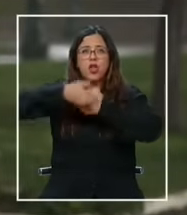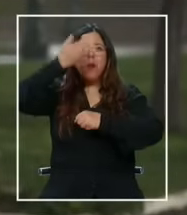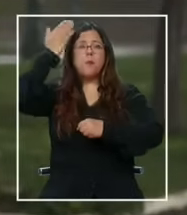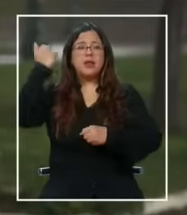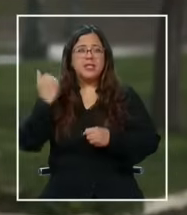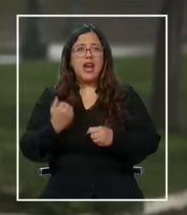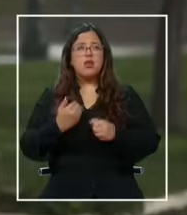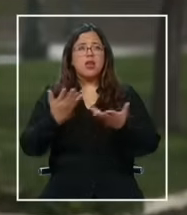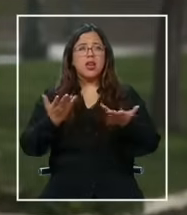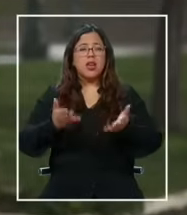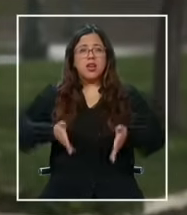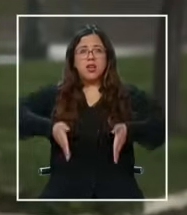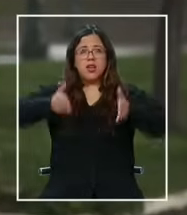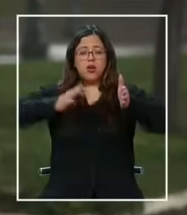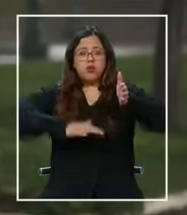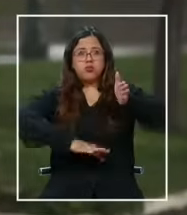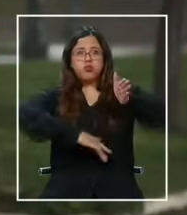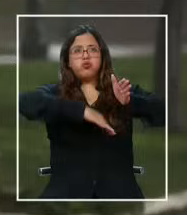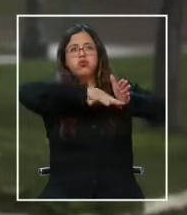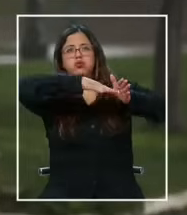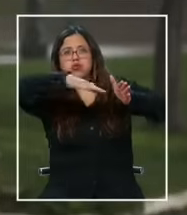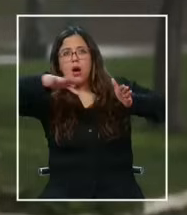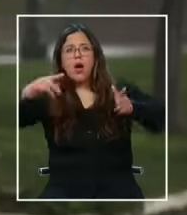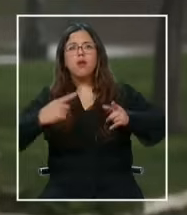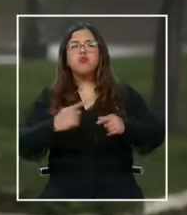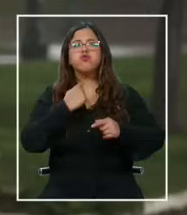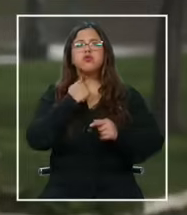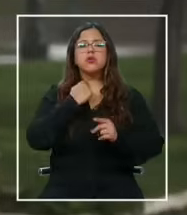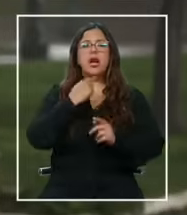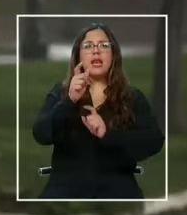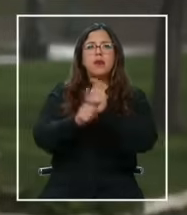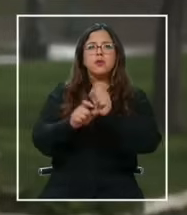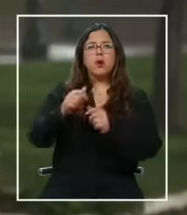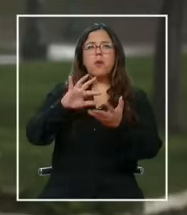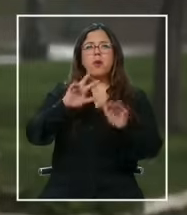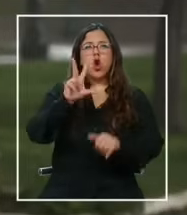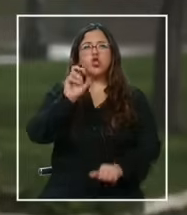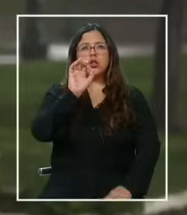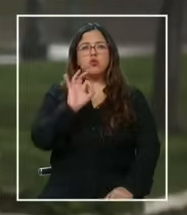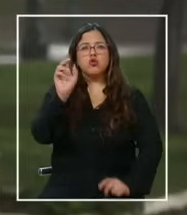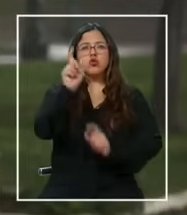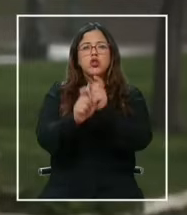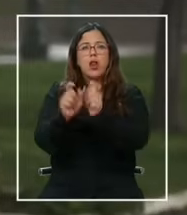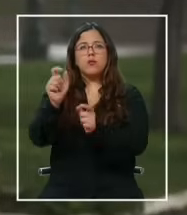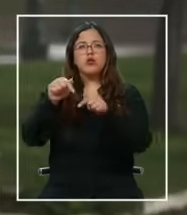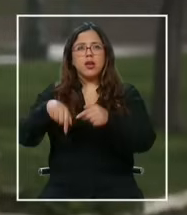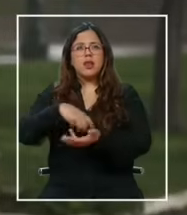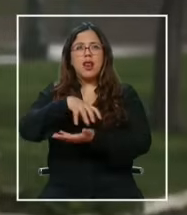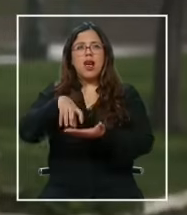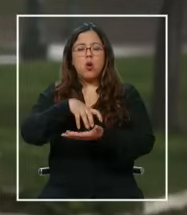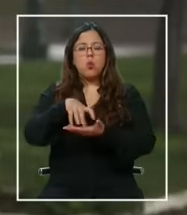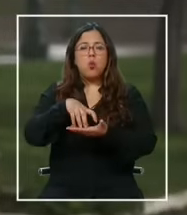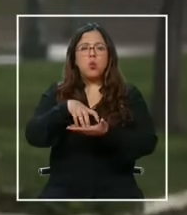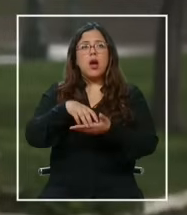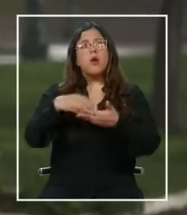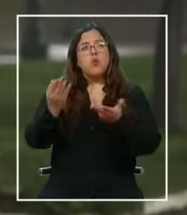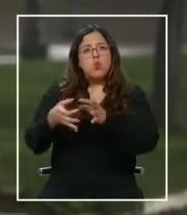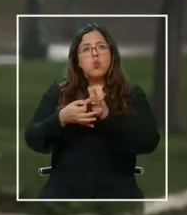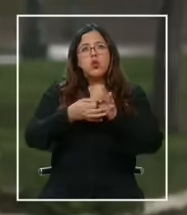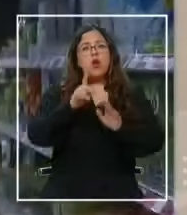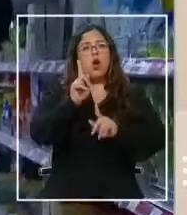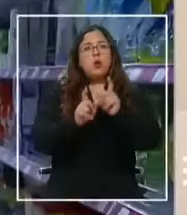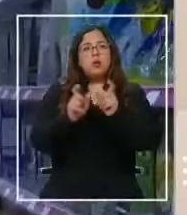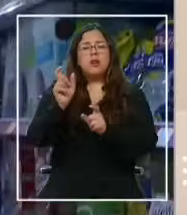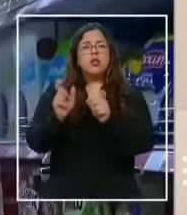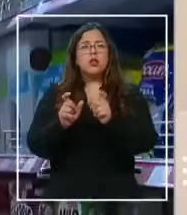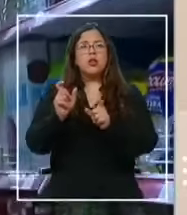con inundaciones que por supuesto afectaron a buena parte de la población es cerca del 80% de la población de acá de la comuna de licantén es por eso que algunos por